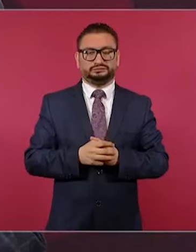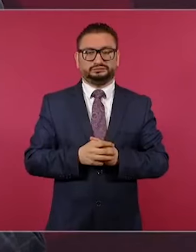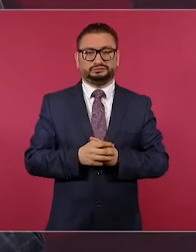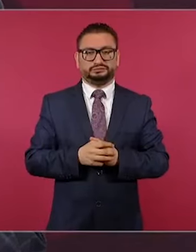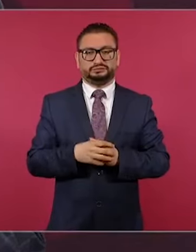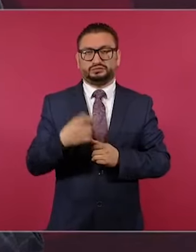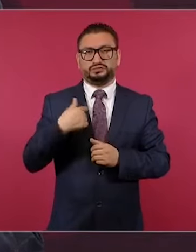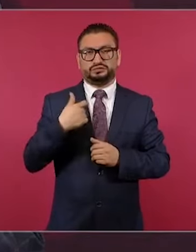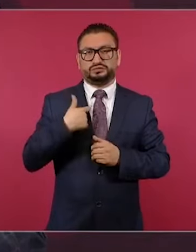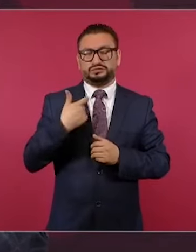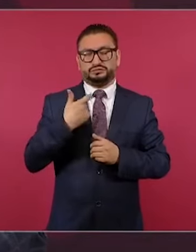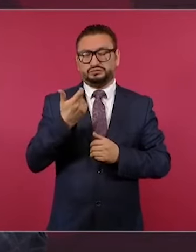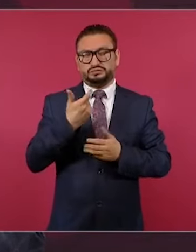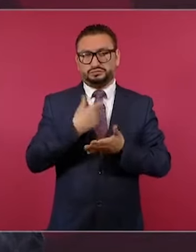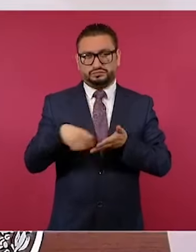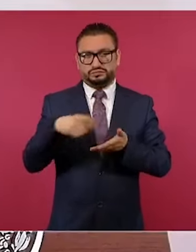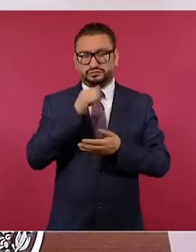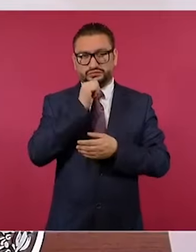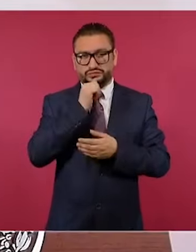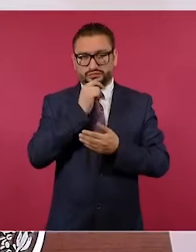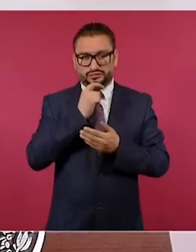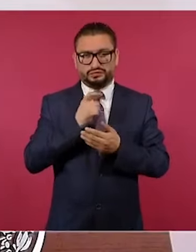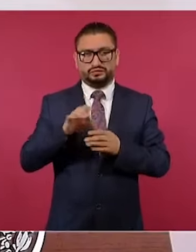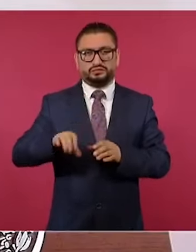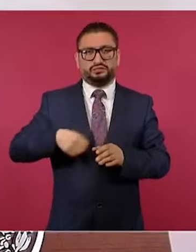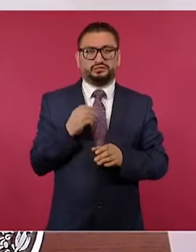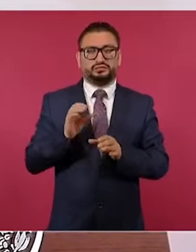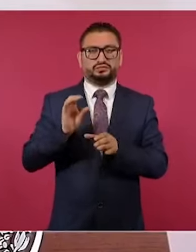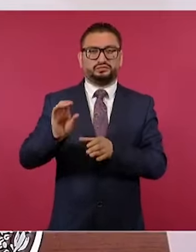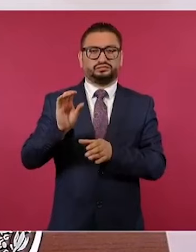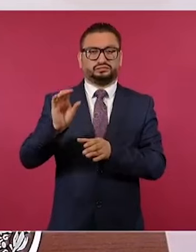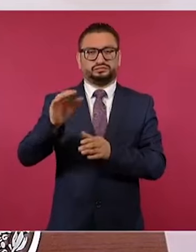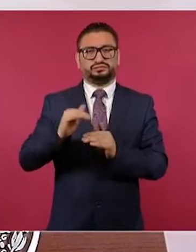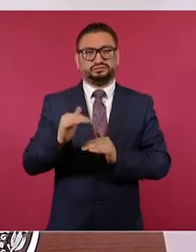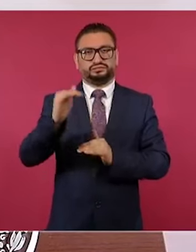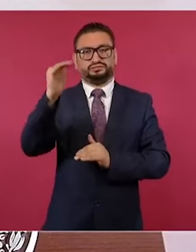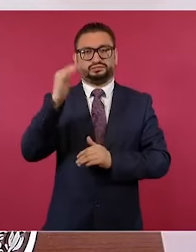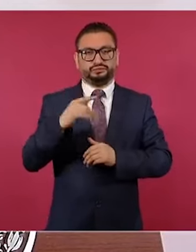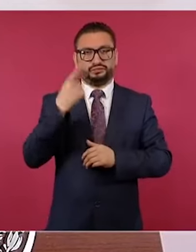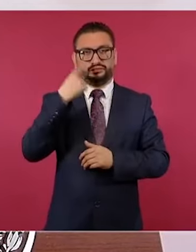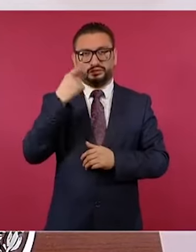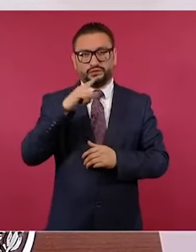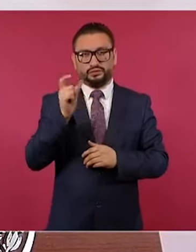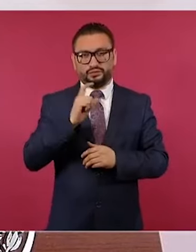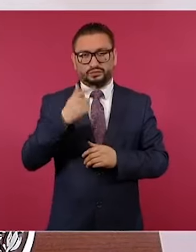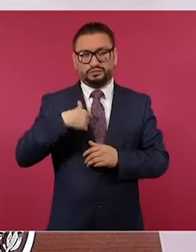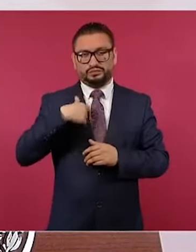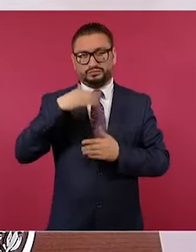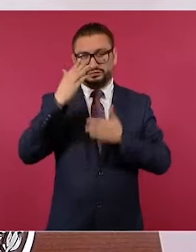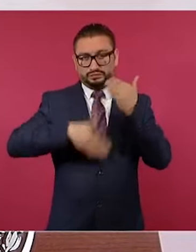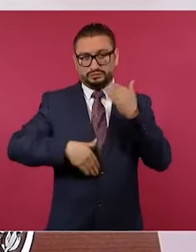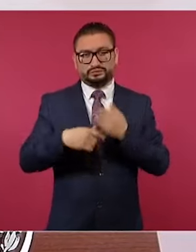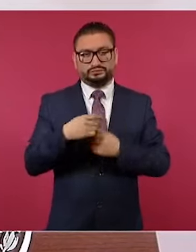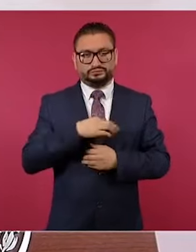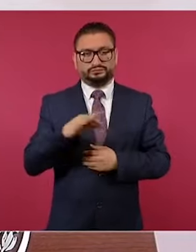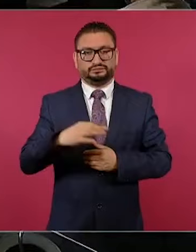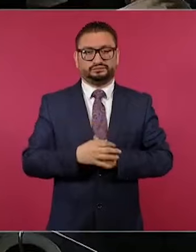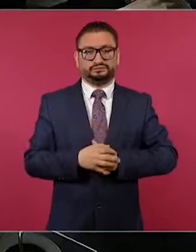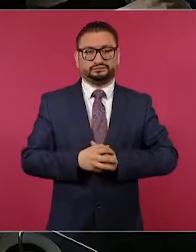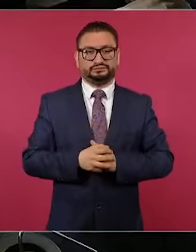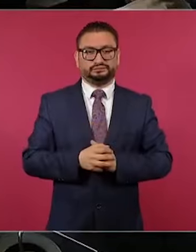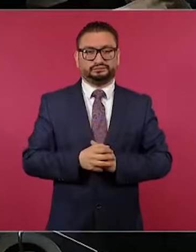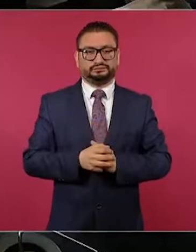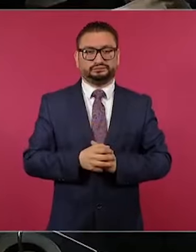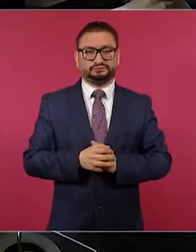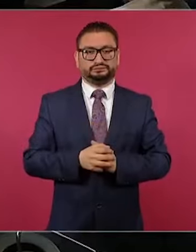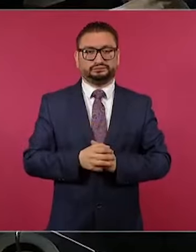no he cobrado, lo estoy dejando ahí para cuando yo me vaya. ¿No asistirá personal